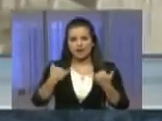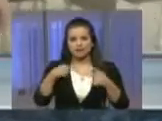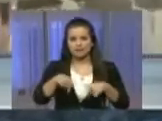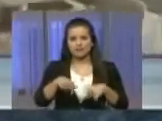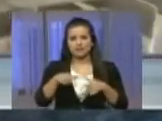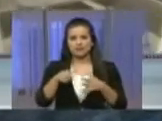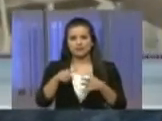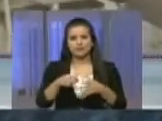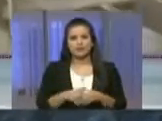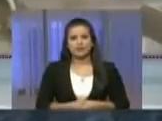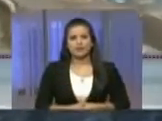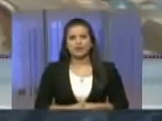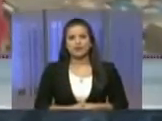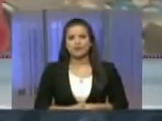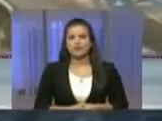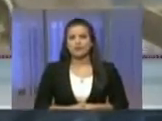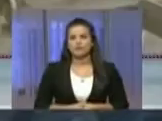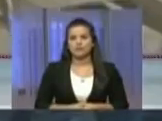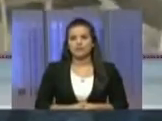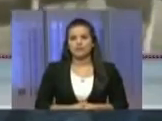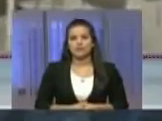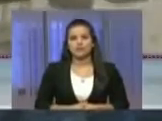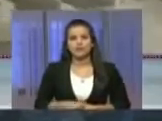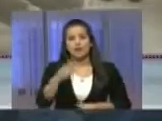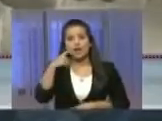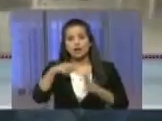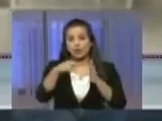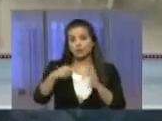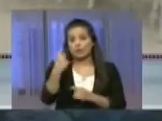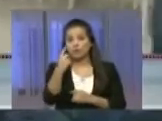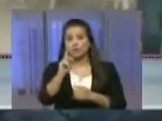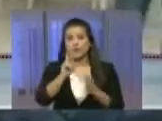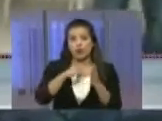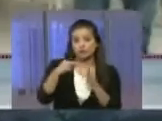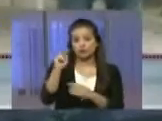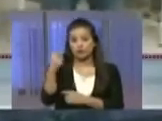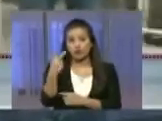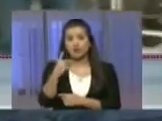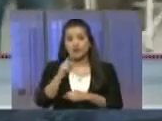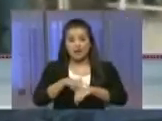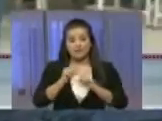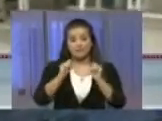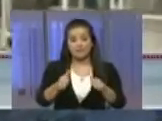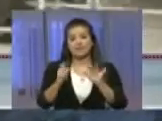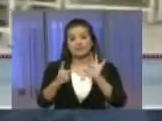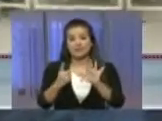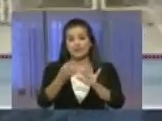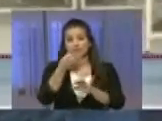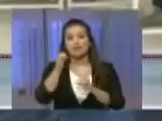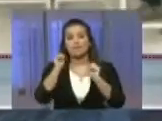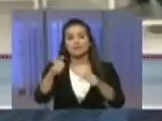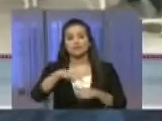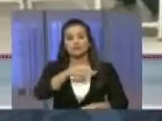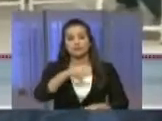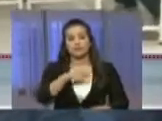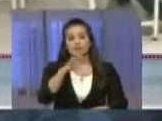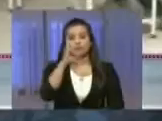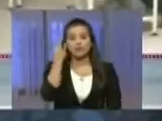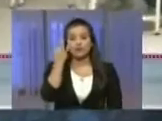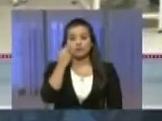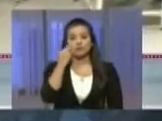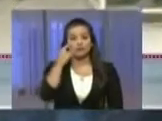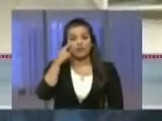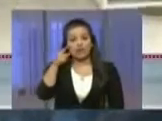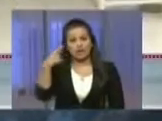las 2 entra la misión Robinson 1 y Robinson 2 Y a partir de las 6 entra la misión Rivas aquí están todas las misiones me